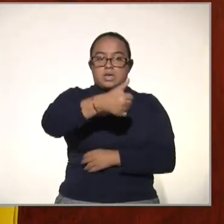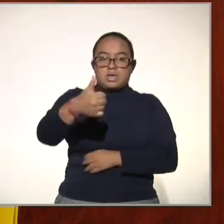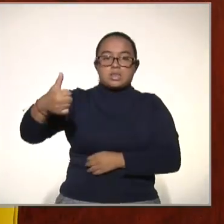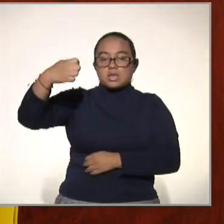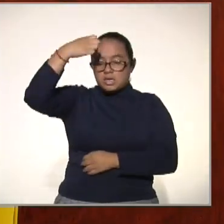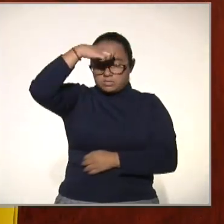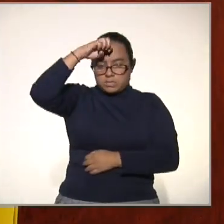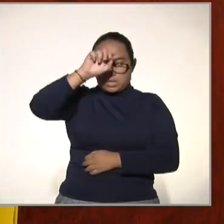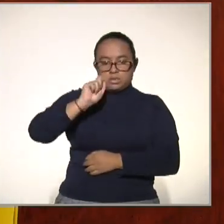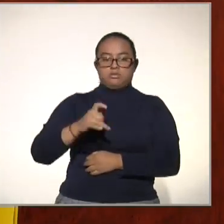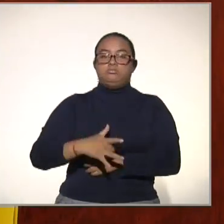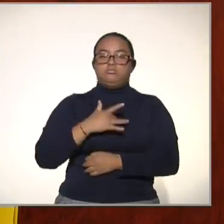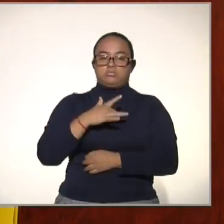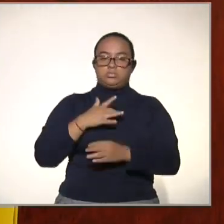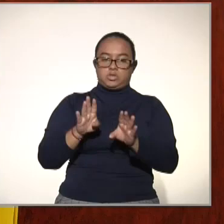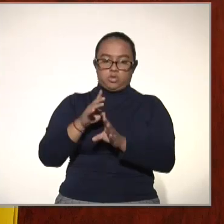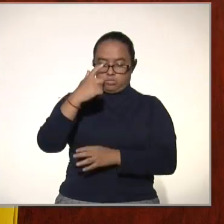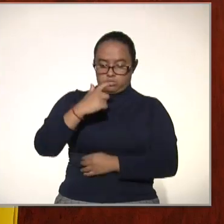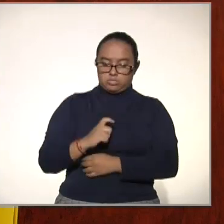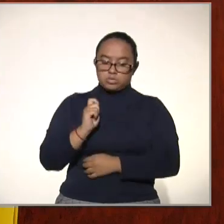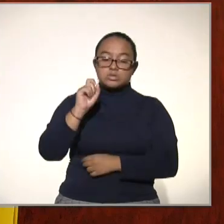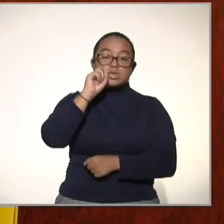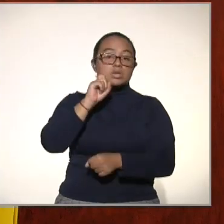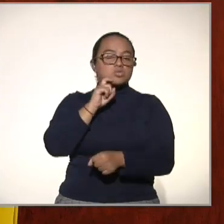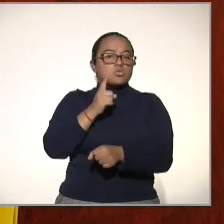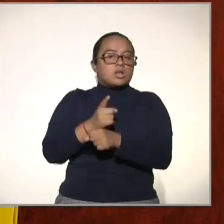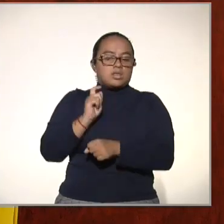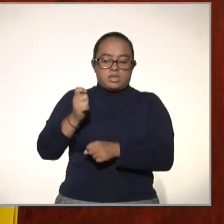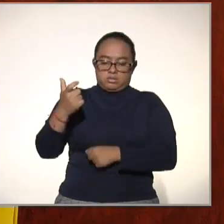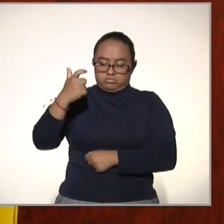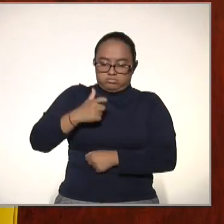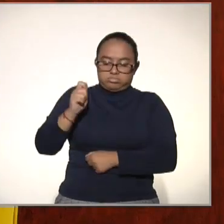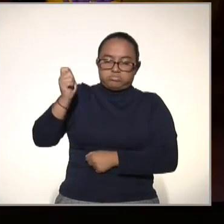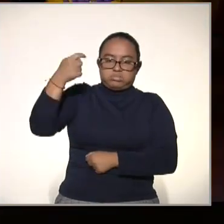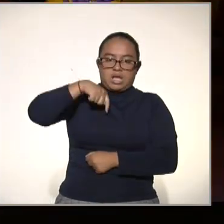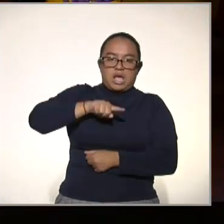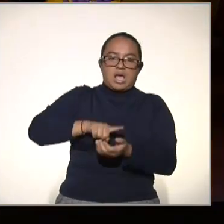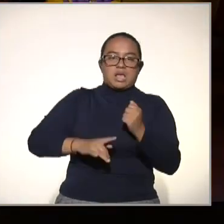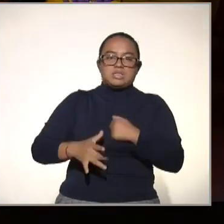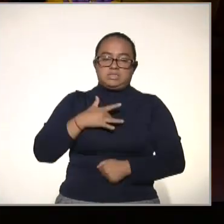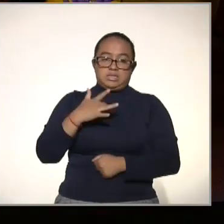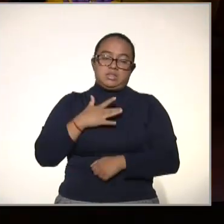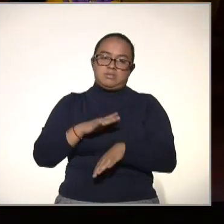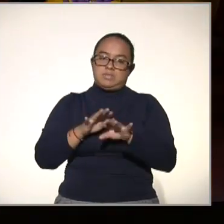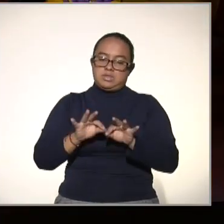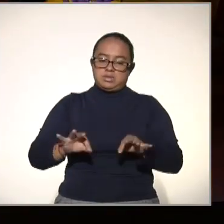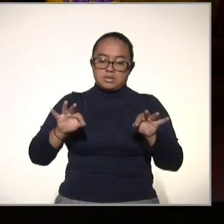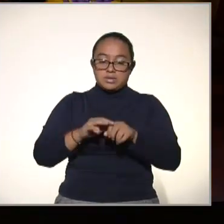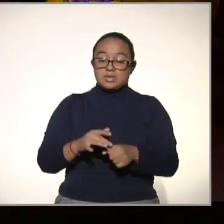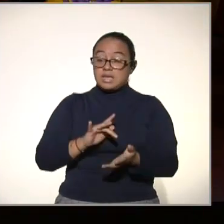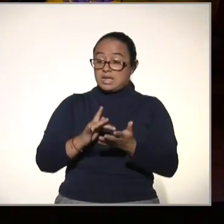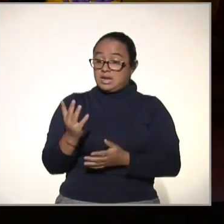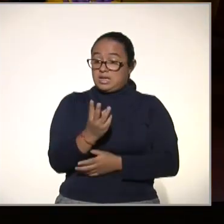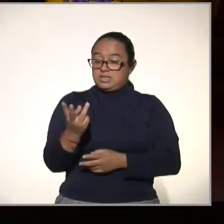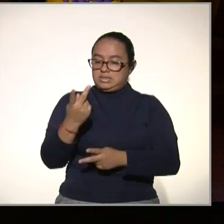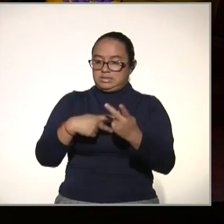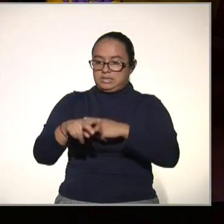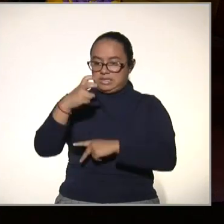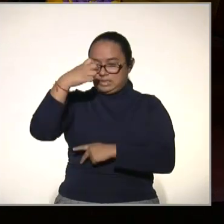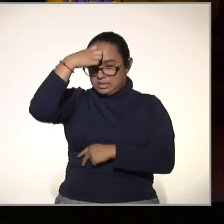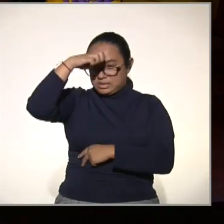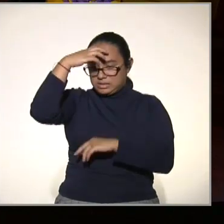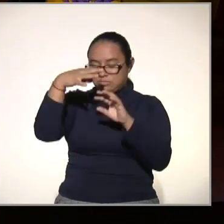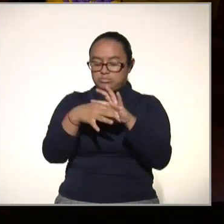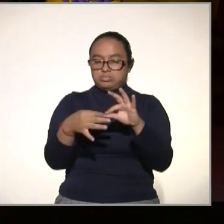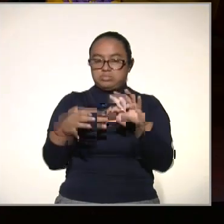da sentido a esta identidad y sexualidad que encarnamos. Muchas gracias a las 3 por toda la información, por todo el conocimiento que